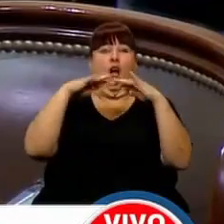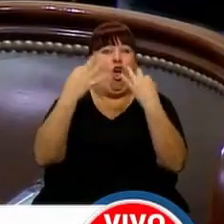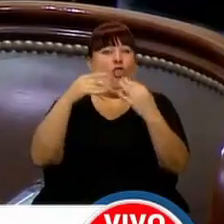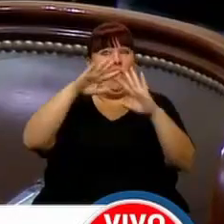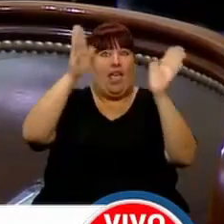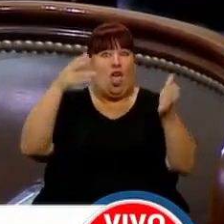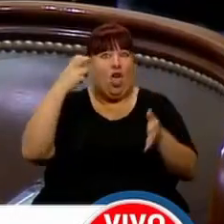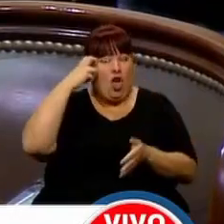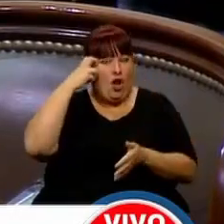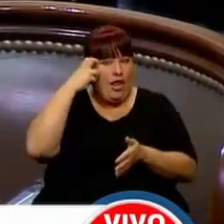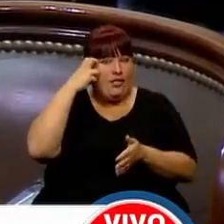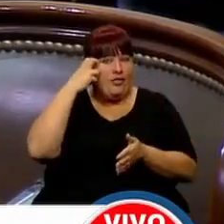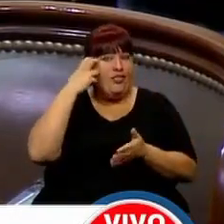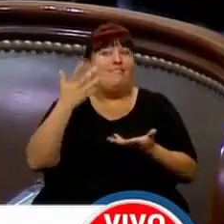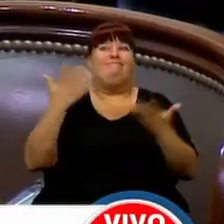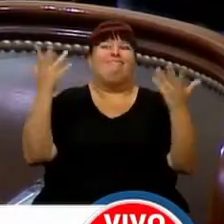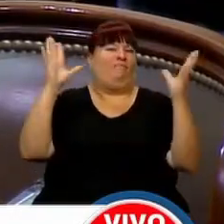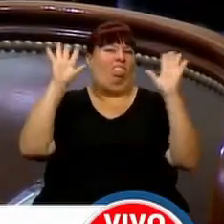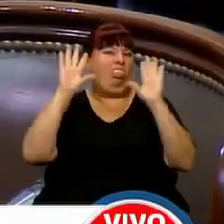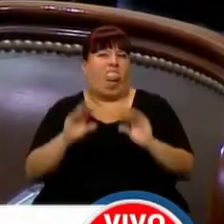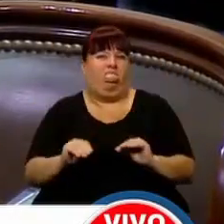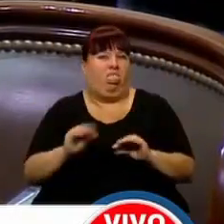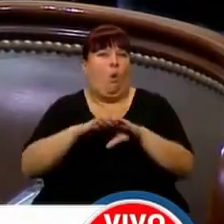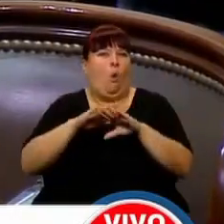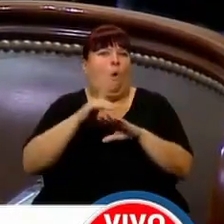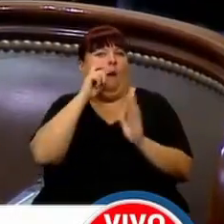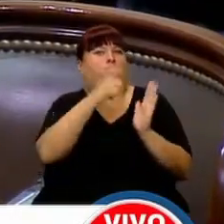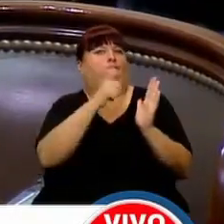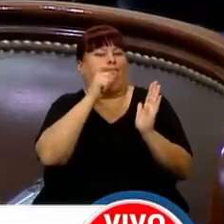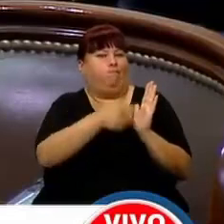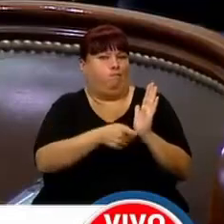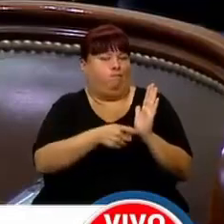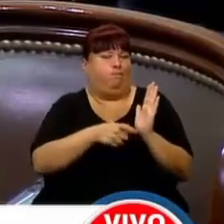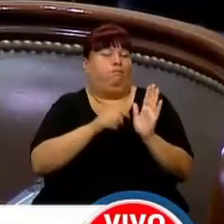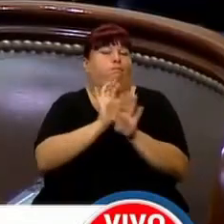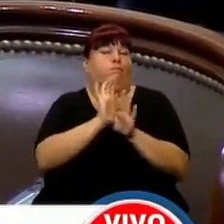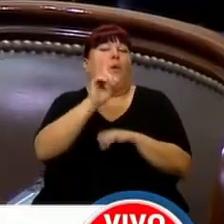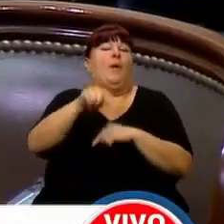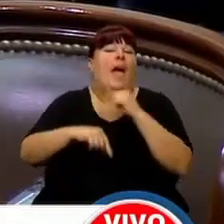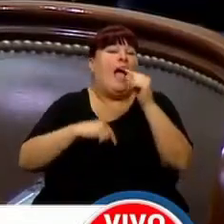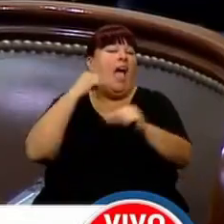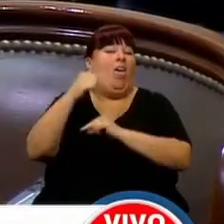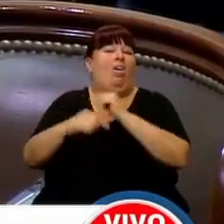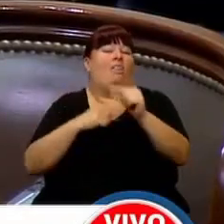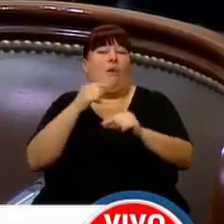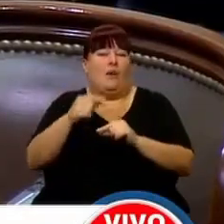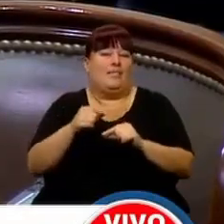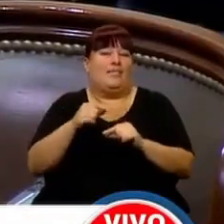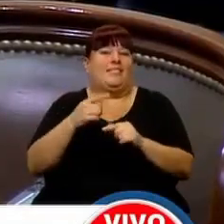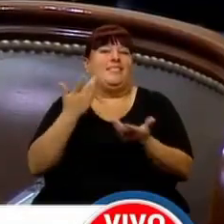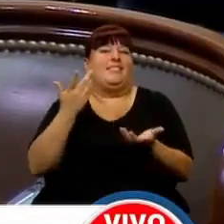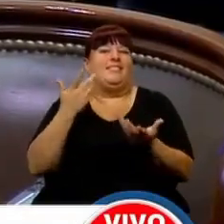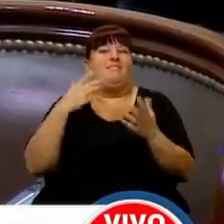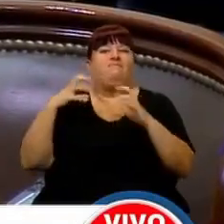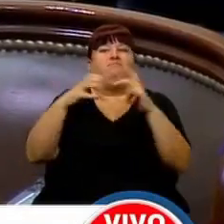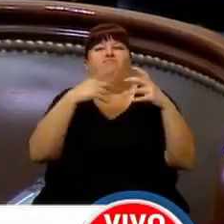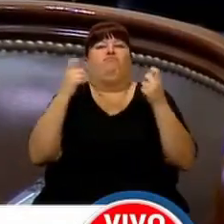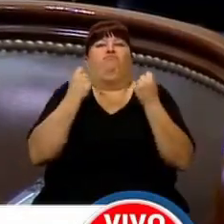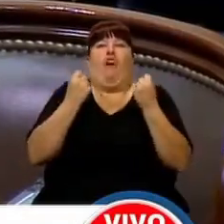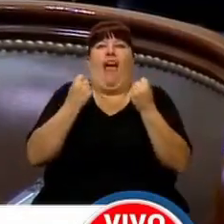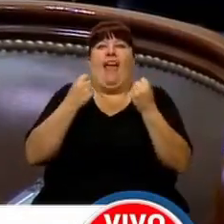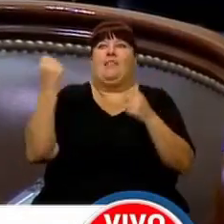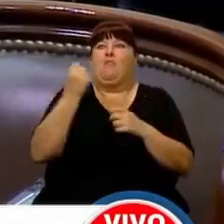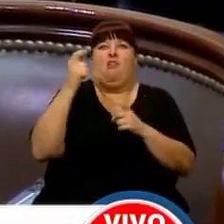legislativa pierda brillo y sea cada vez y cada día menos intensa,